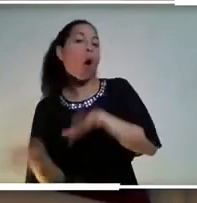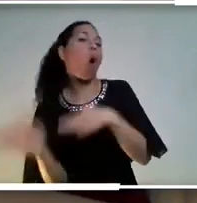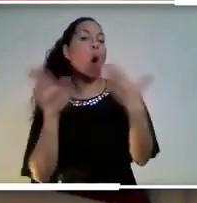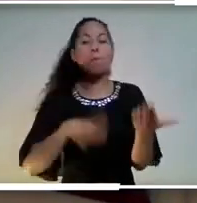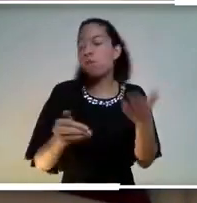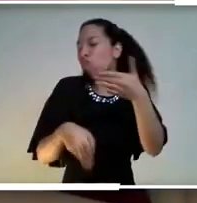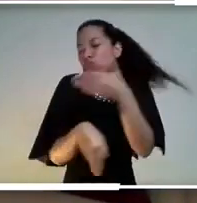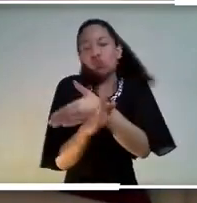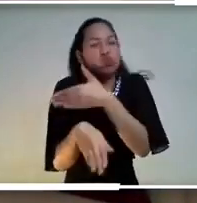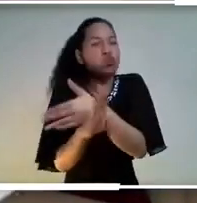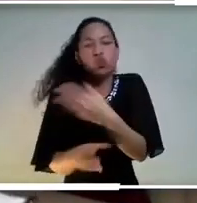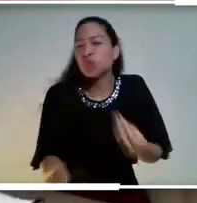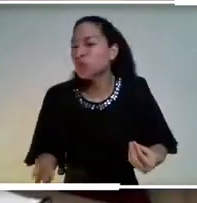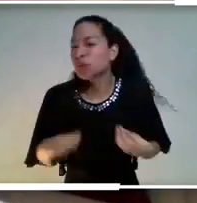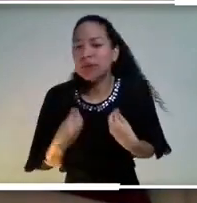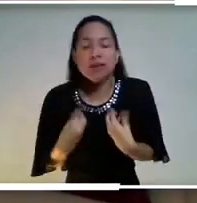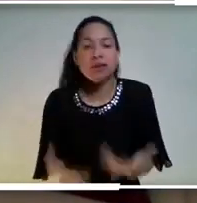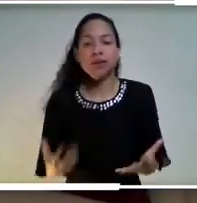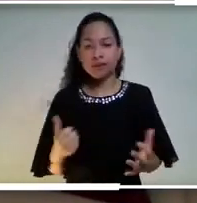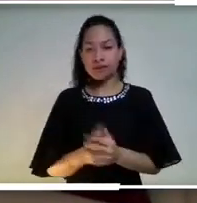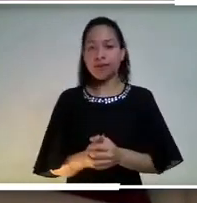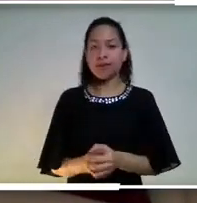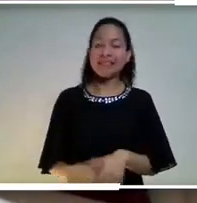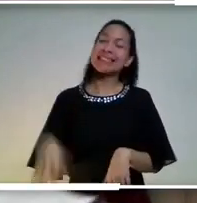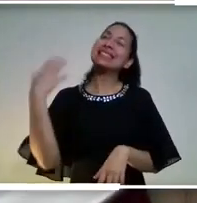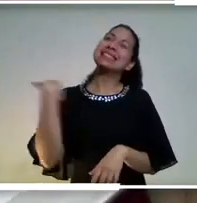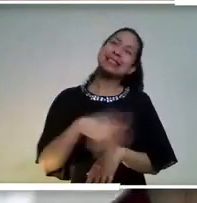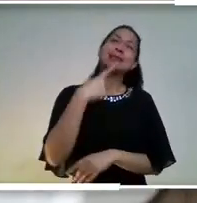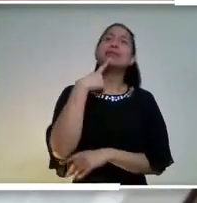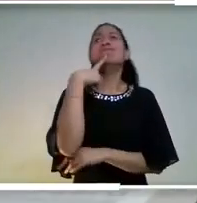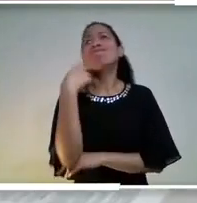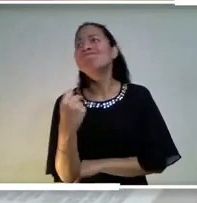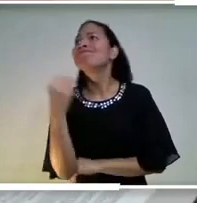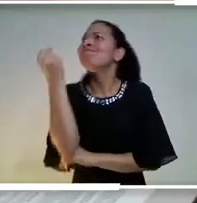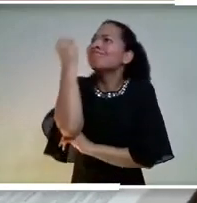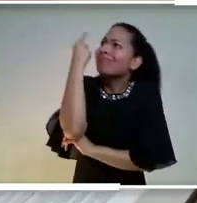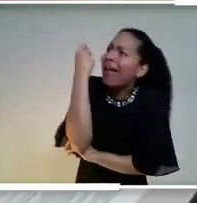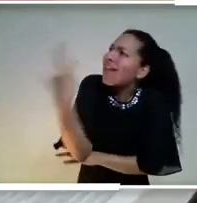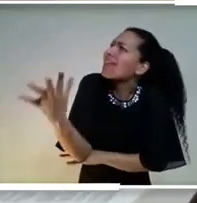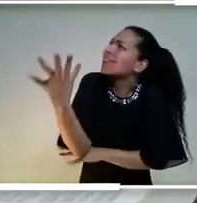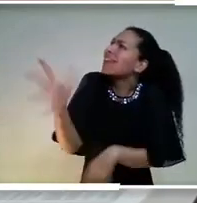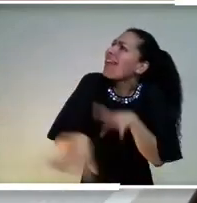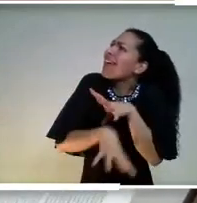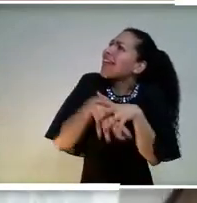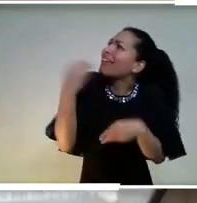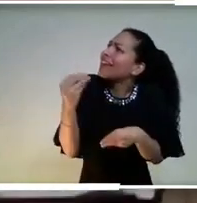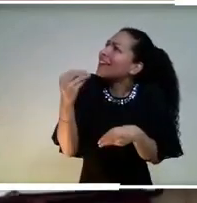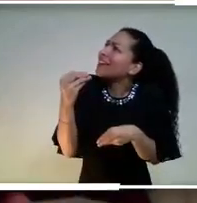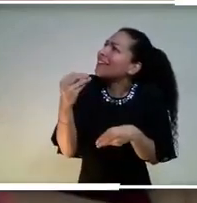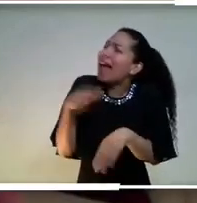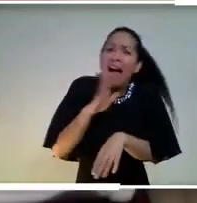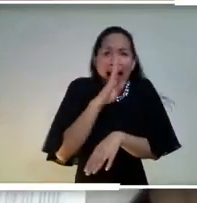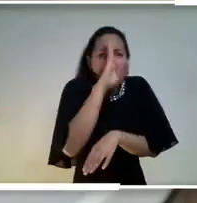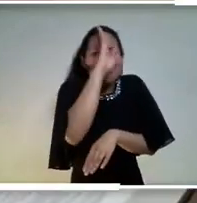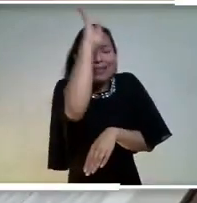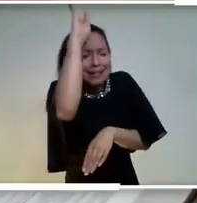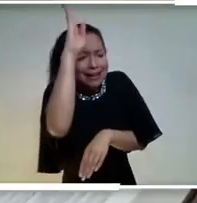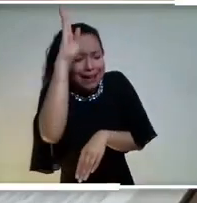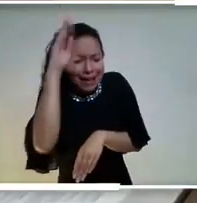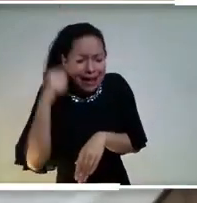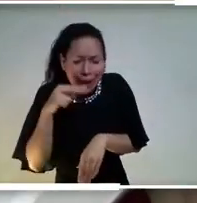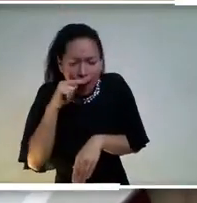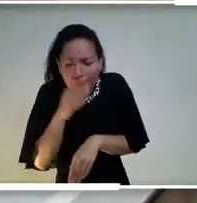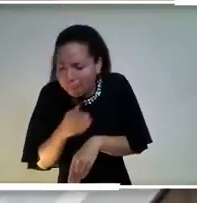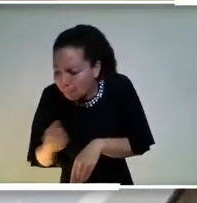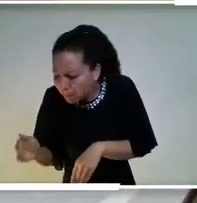mayormente está en comprender qué es el alma porque desde pequeñitos hemos creído de otra manera